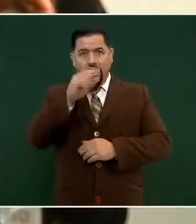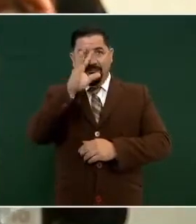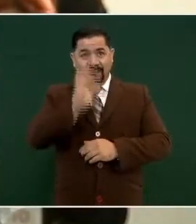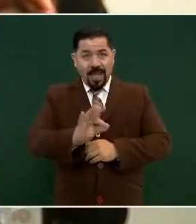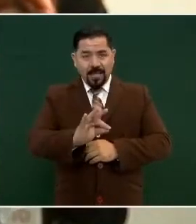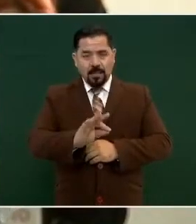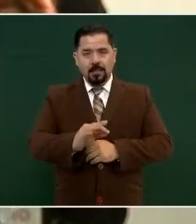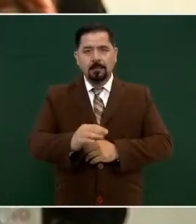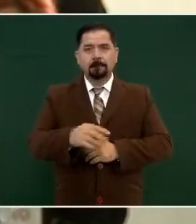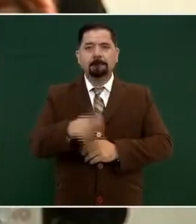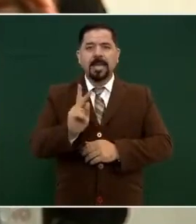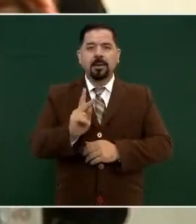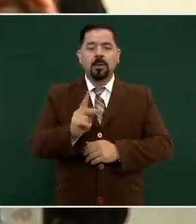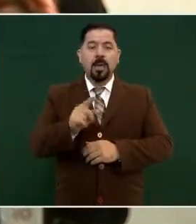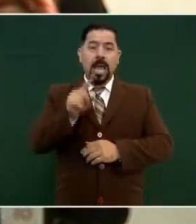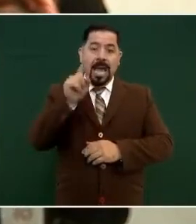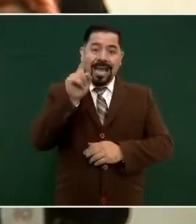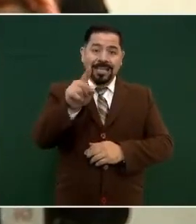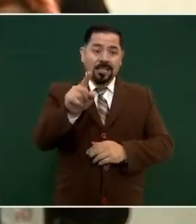fallado.